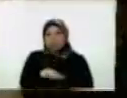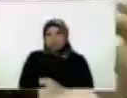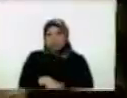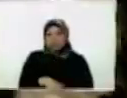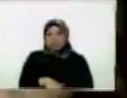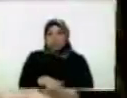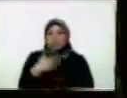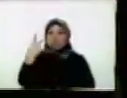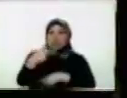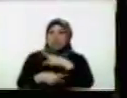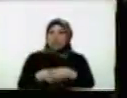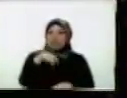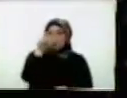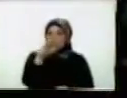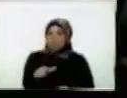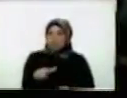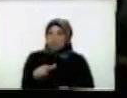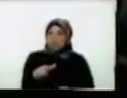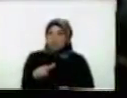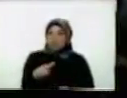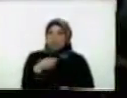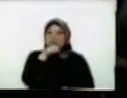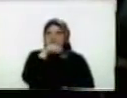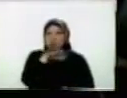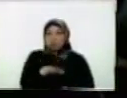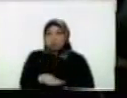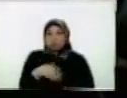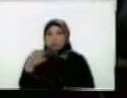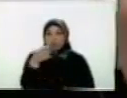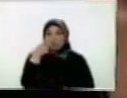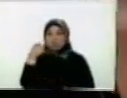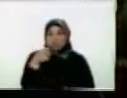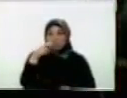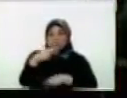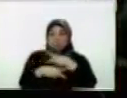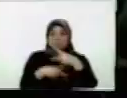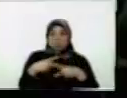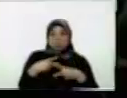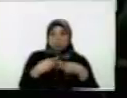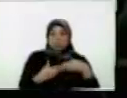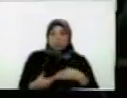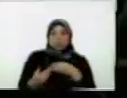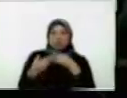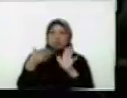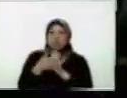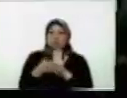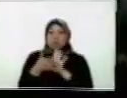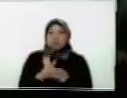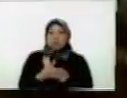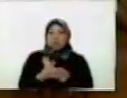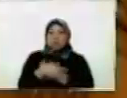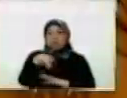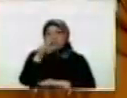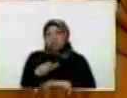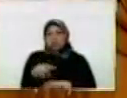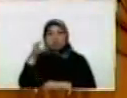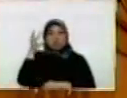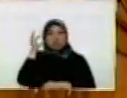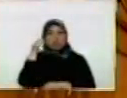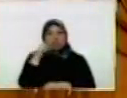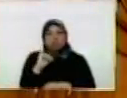juzgará, la historia revisará, y seguramente, como dijo Fidel,